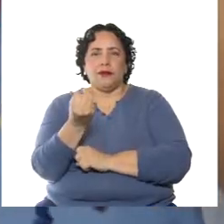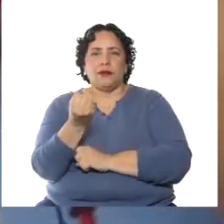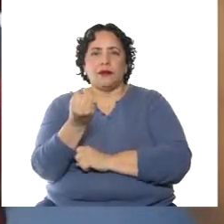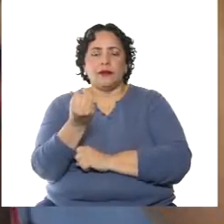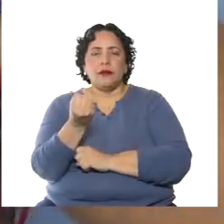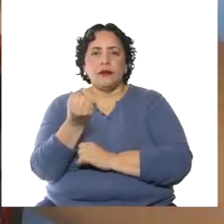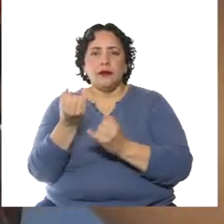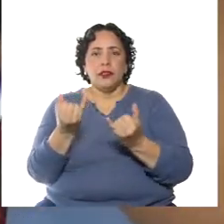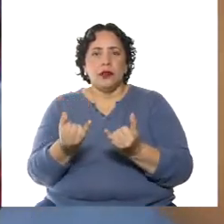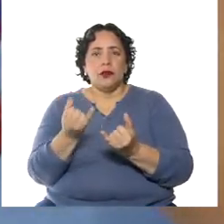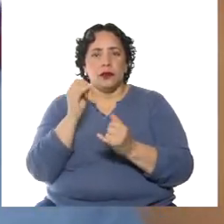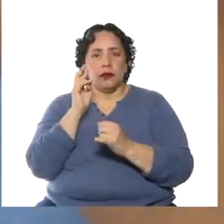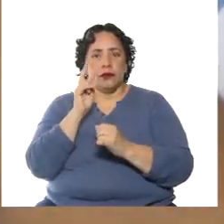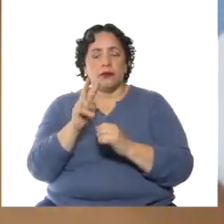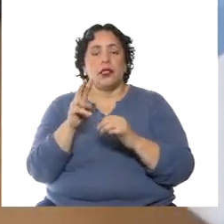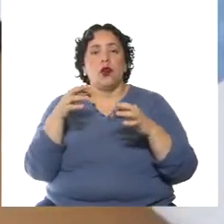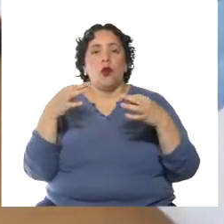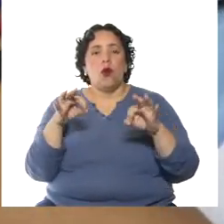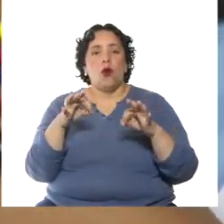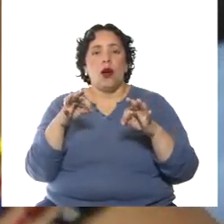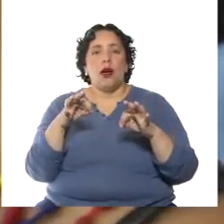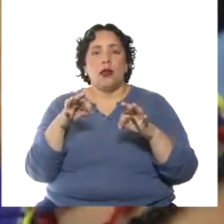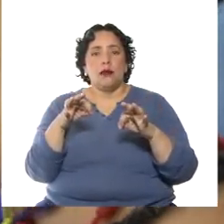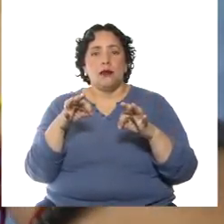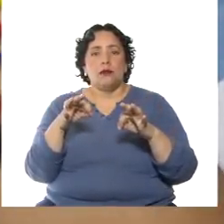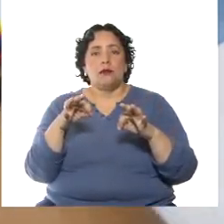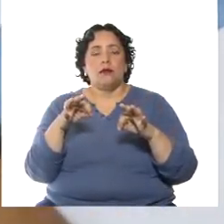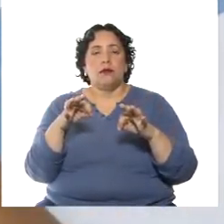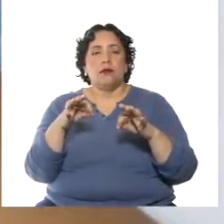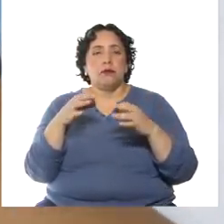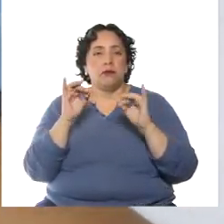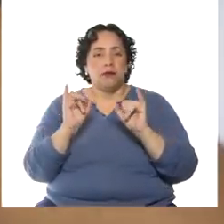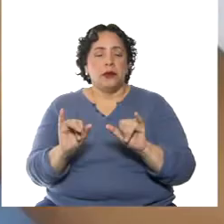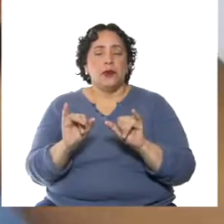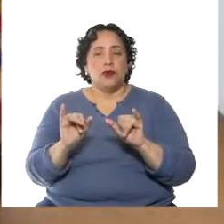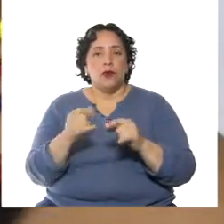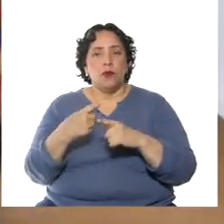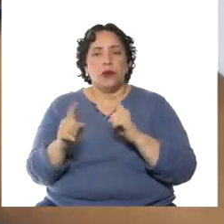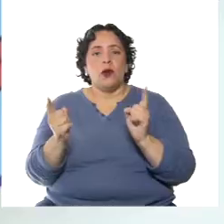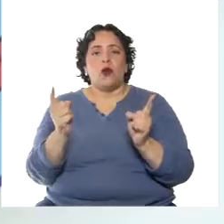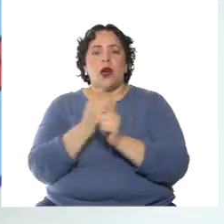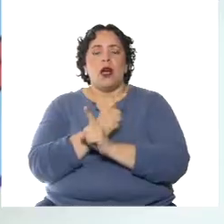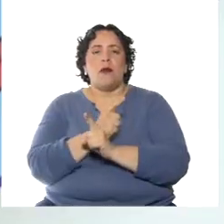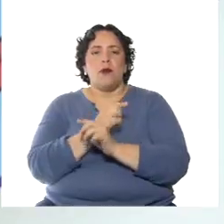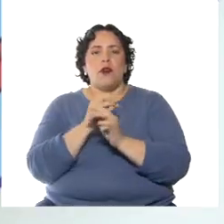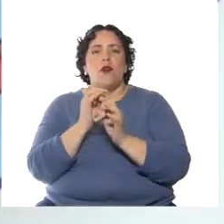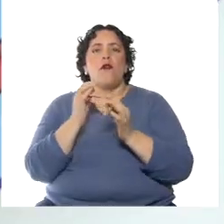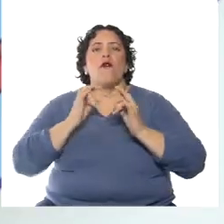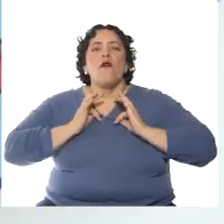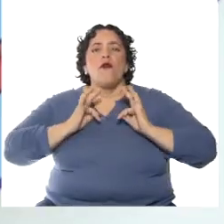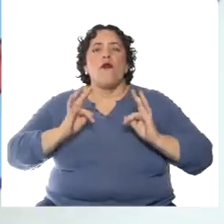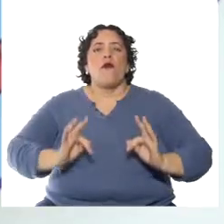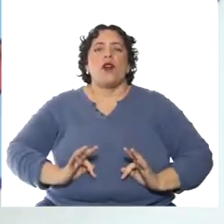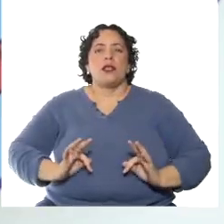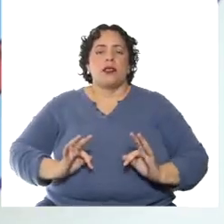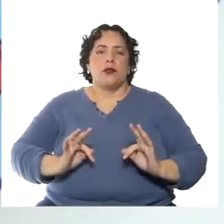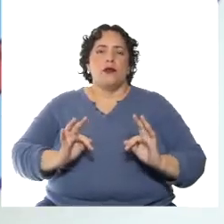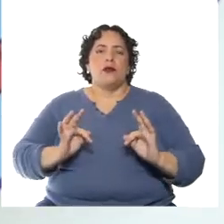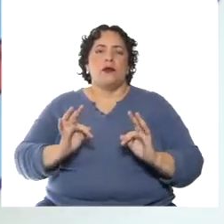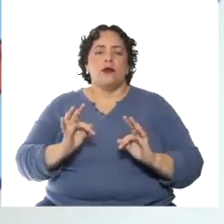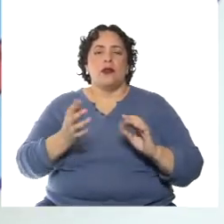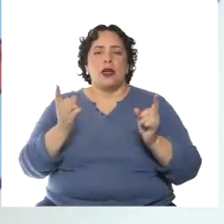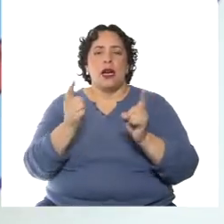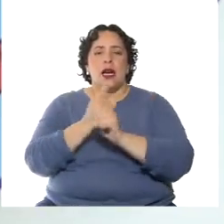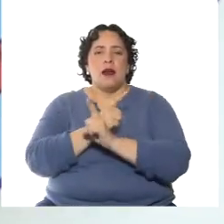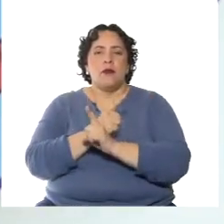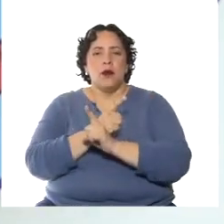una hoja de esta manera, pero sigue siendo hoja, es decir, que su cambio físico, su apariencia física fue lo